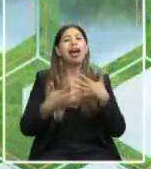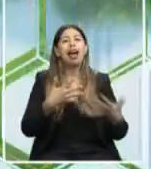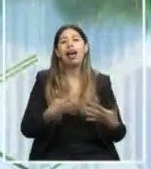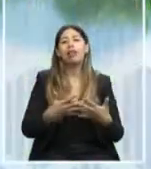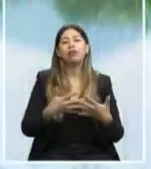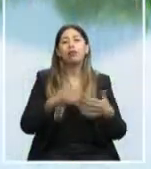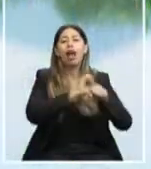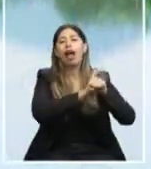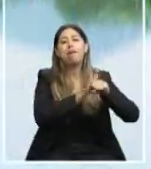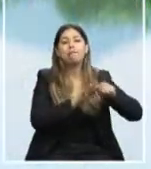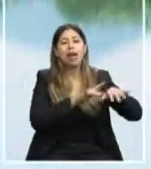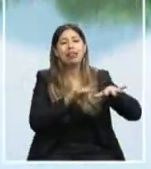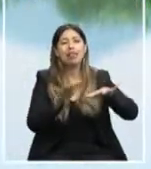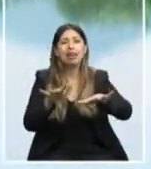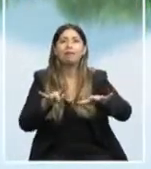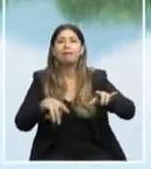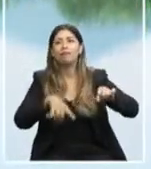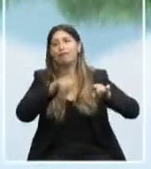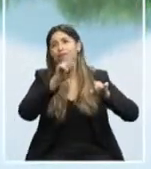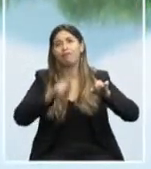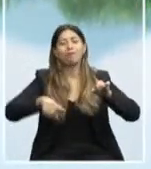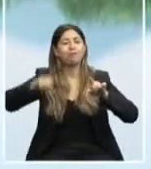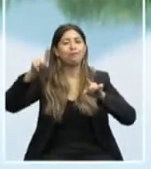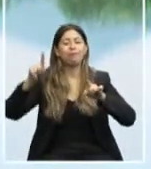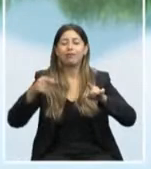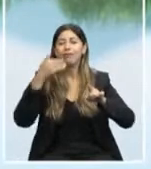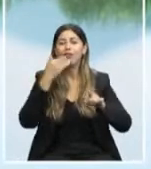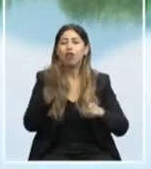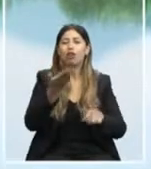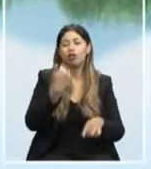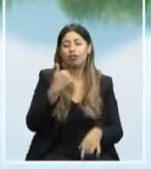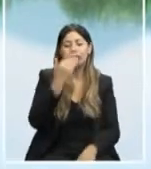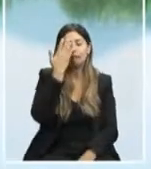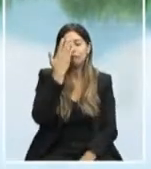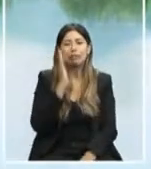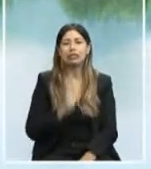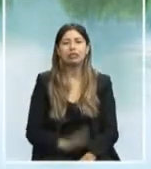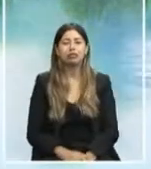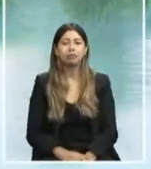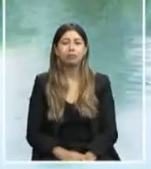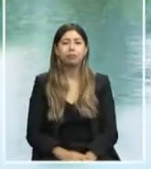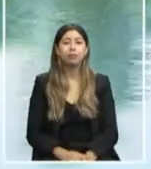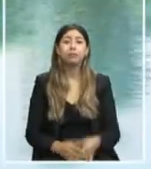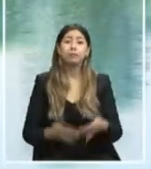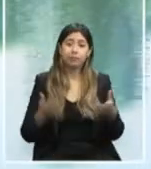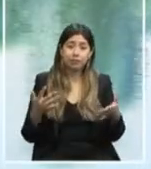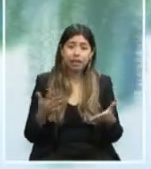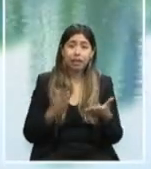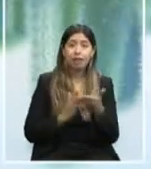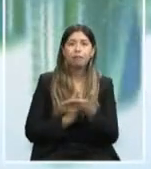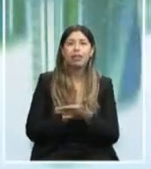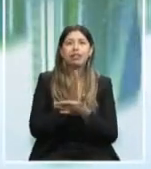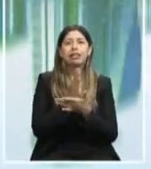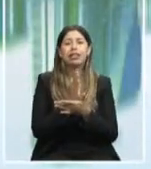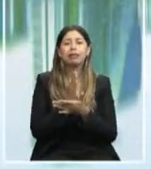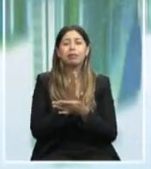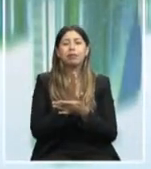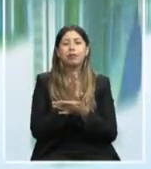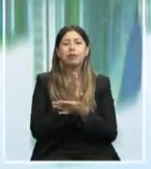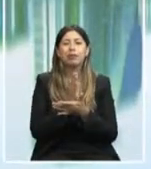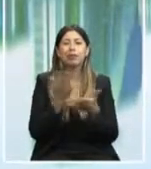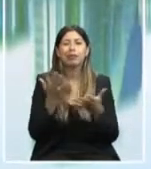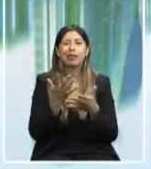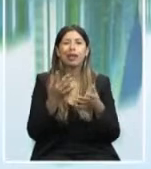de la pandemia, los peores de la clase. Y claramente entramos en un momento en donde